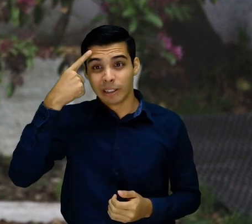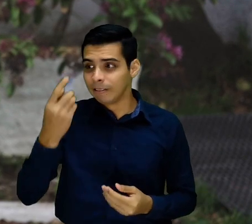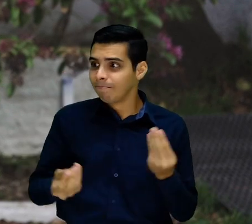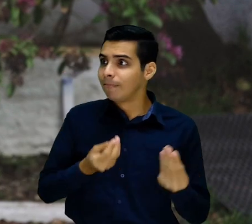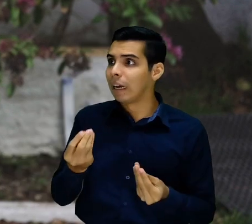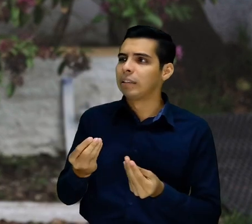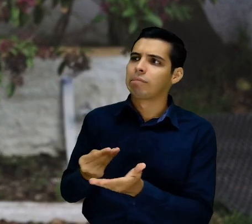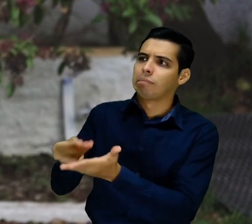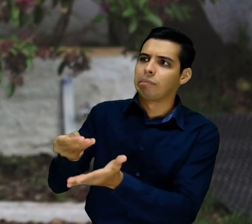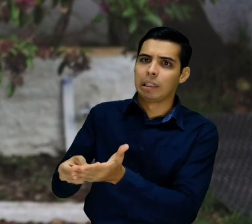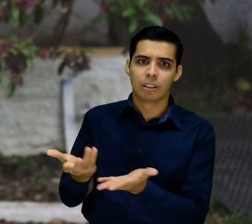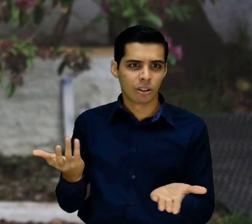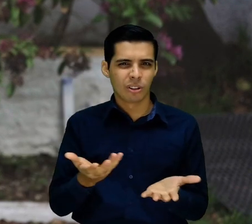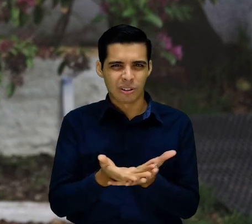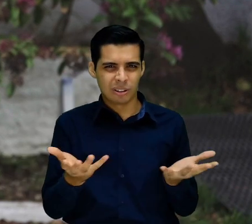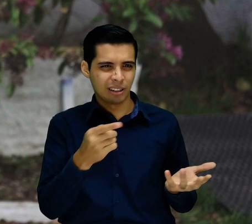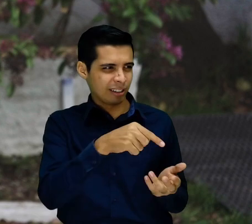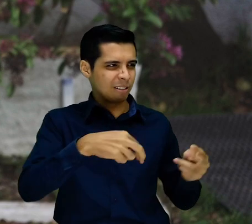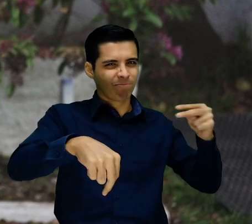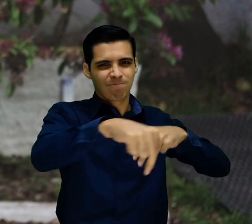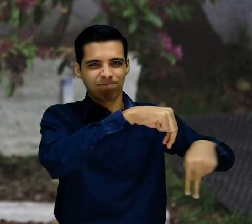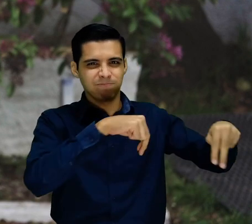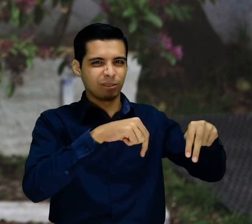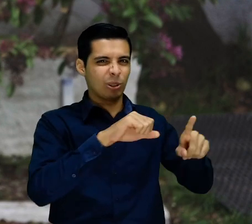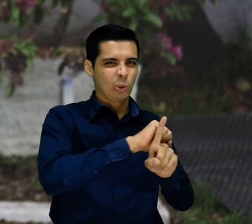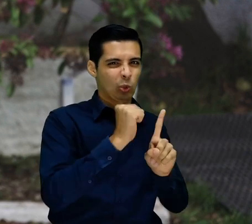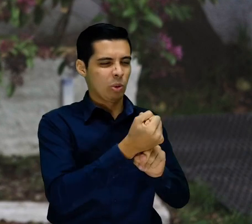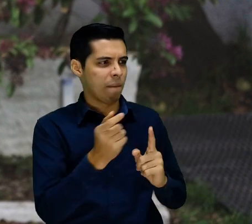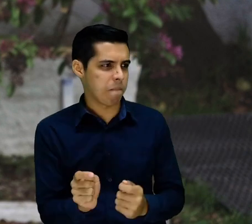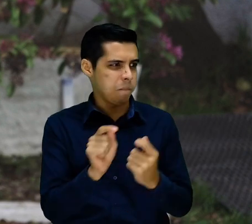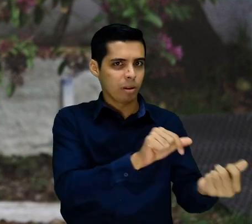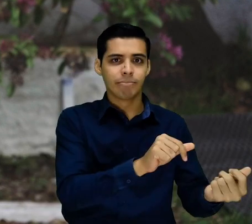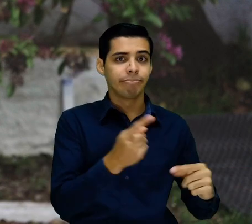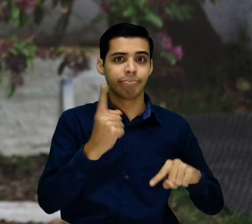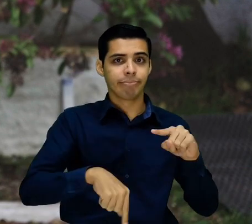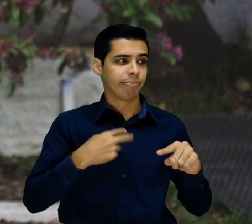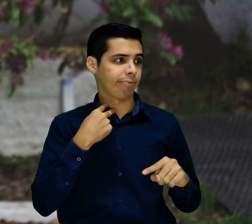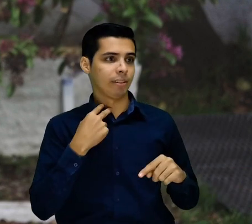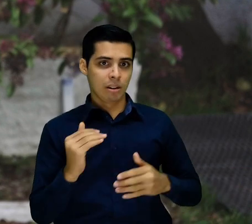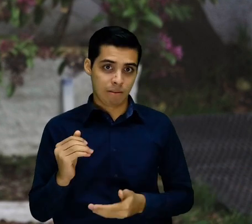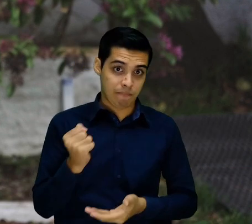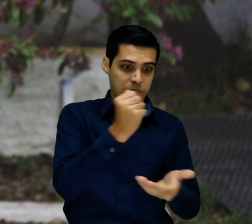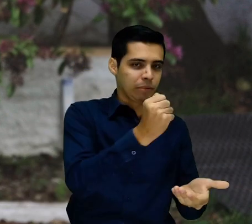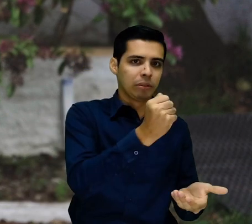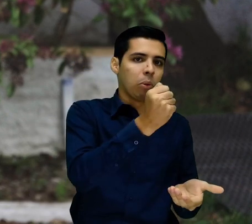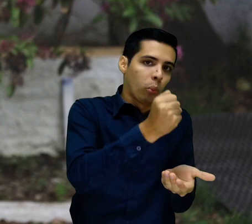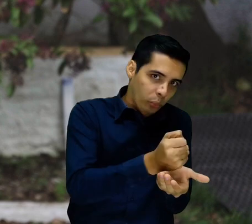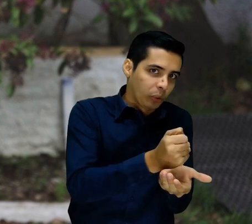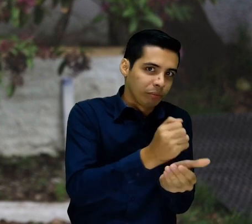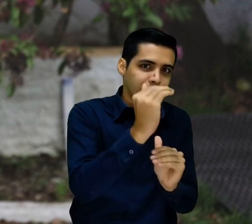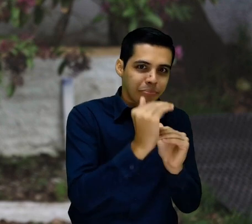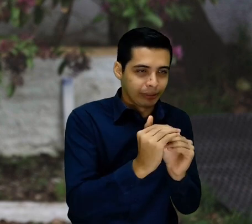el presupuesto al gasto público, es decir, la disminución de la inversión social y la contribución a diferentes áreas que promueven la